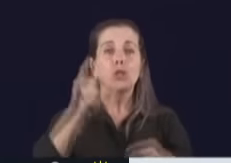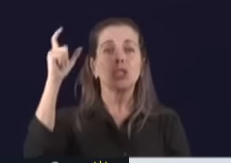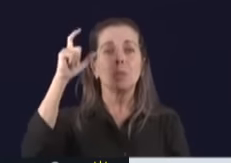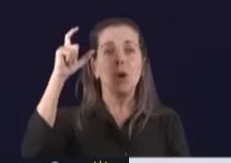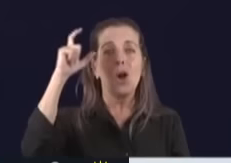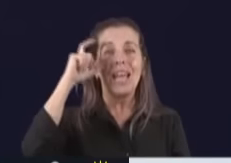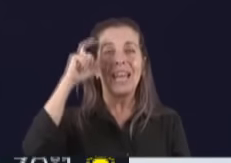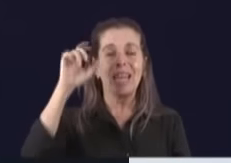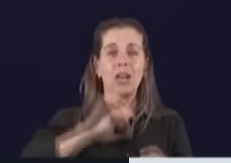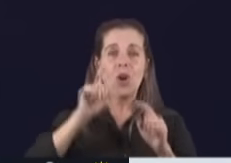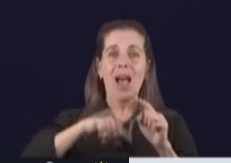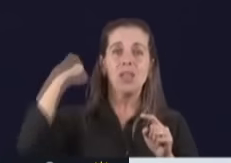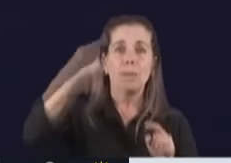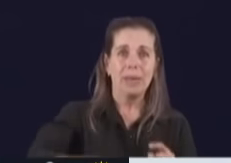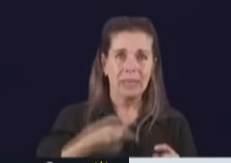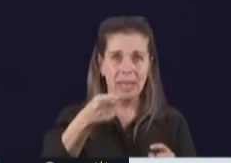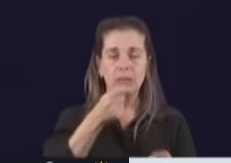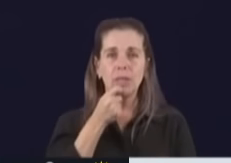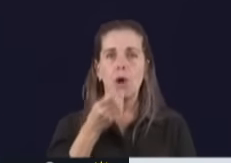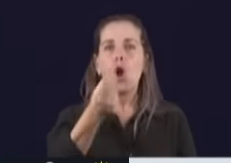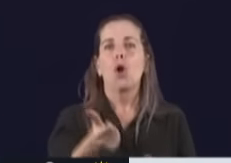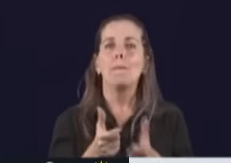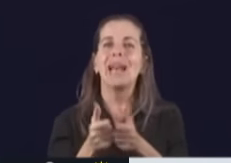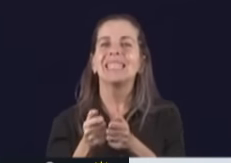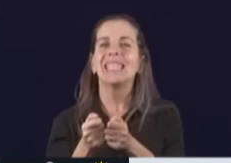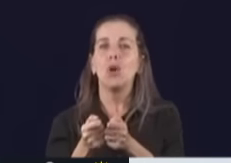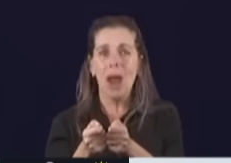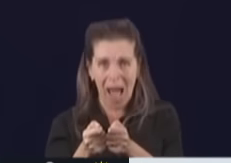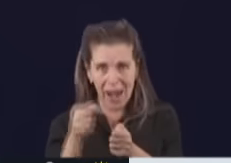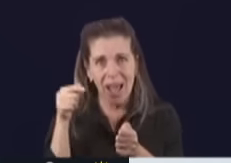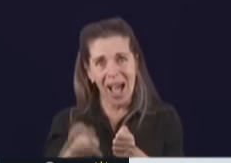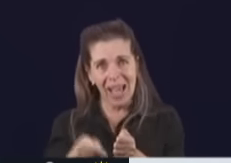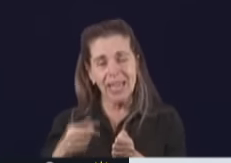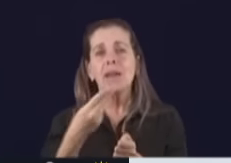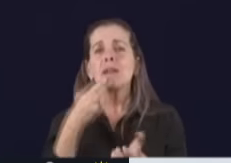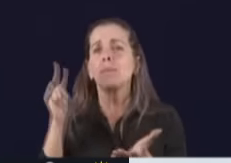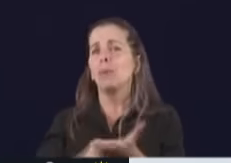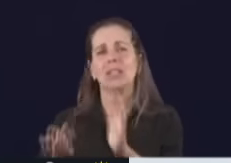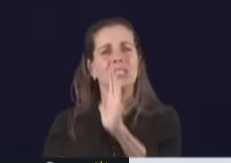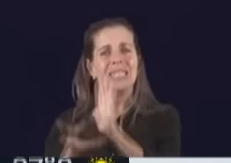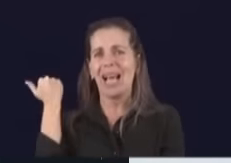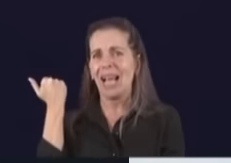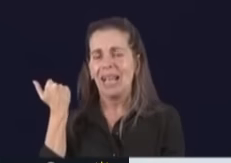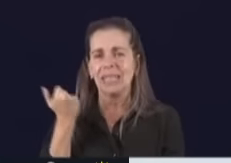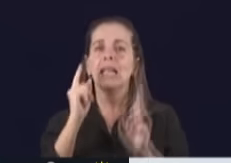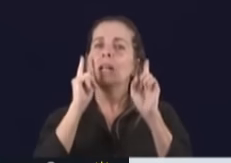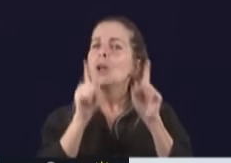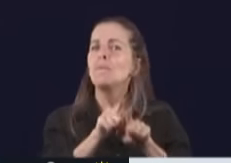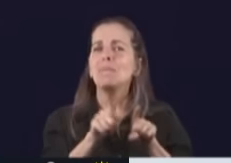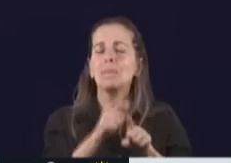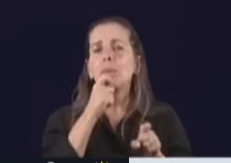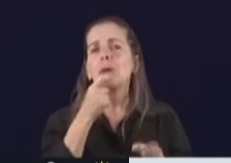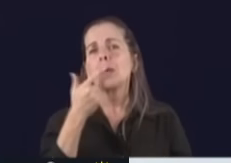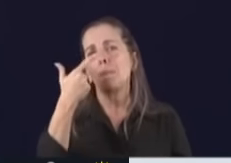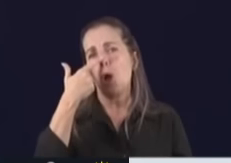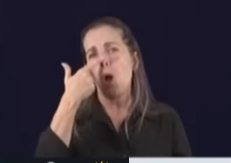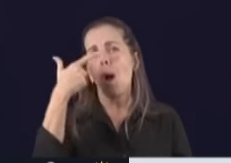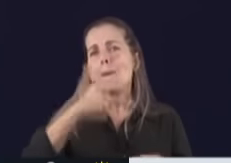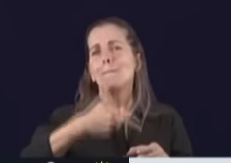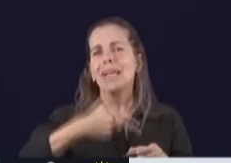0% de aranceles a los celulares y otros productos electrónicos y se eliminarán las retenciones al petróleo